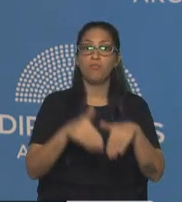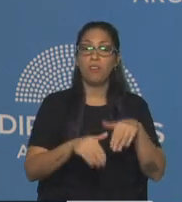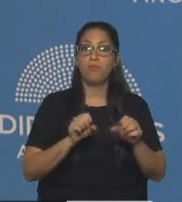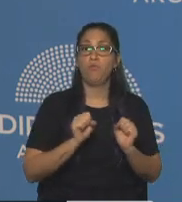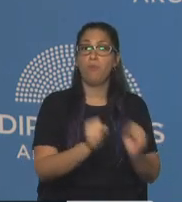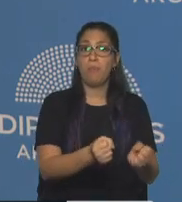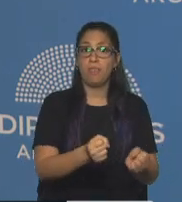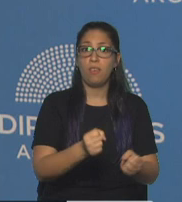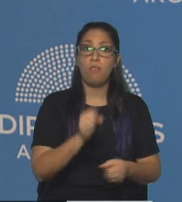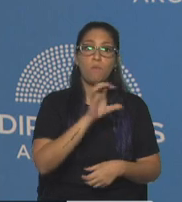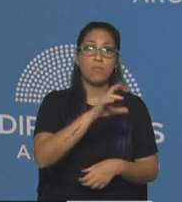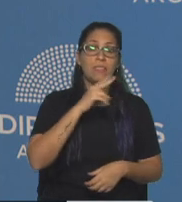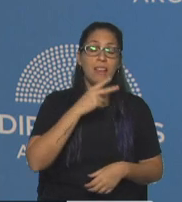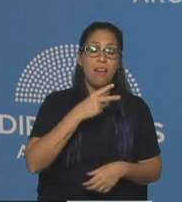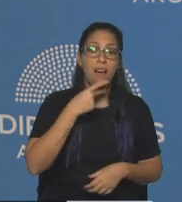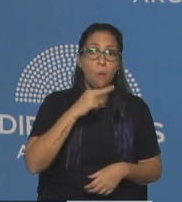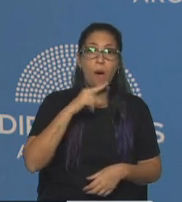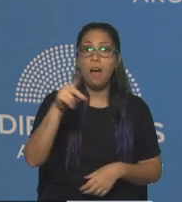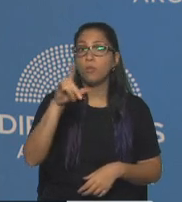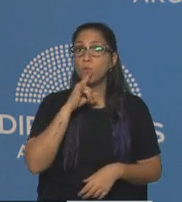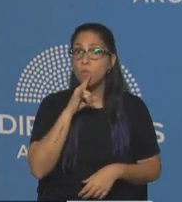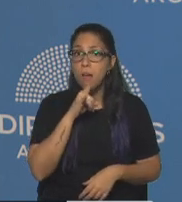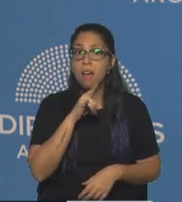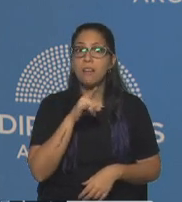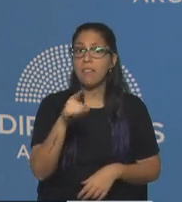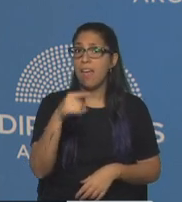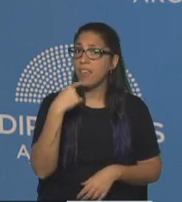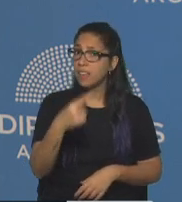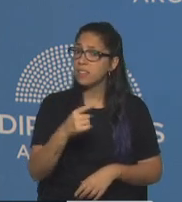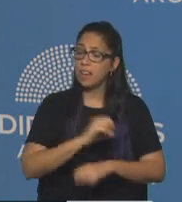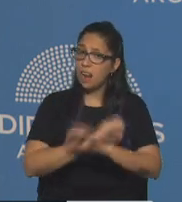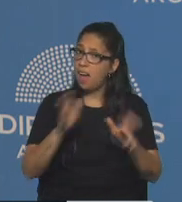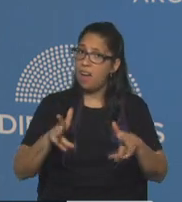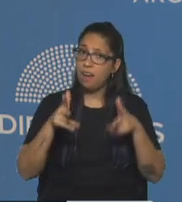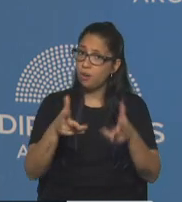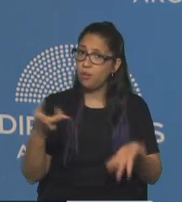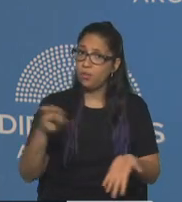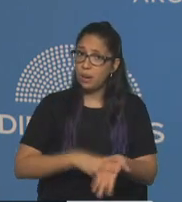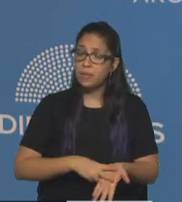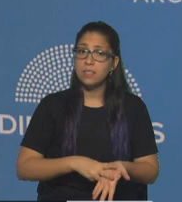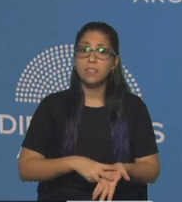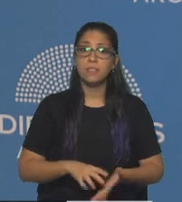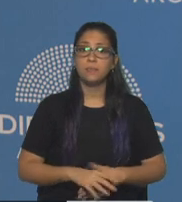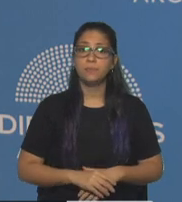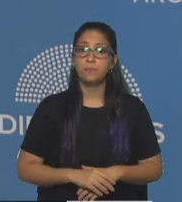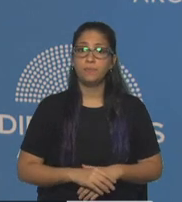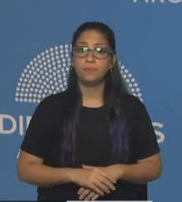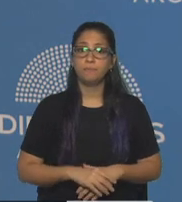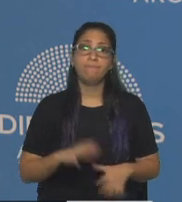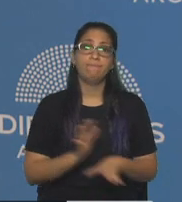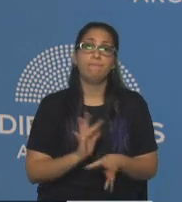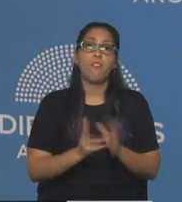en San Juan y en Tucumán, y ahí ella dice claramente, evidentemente es un